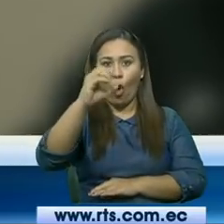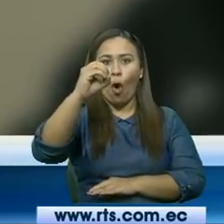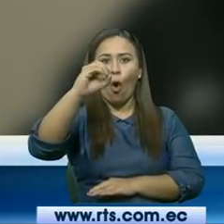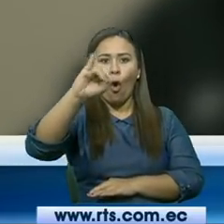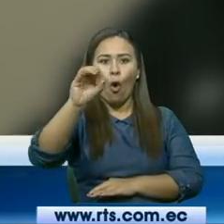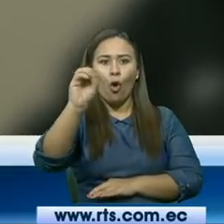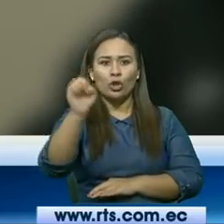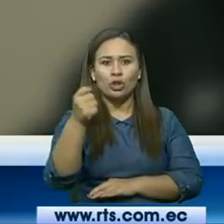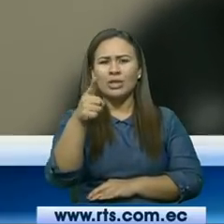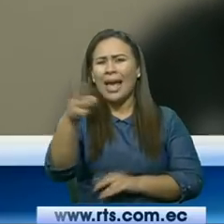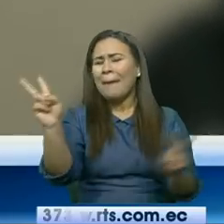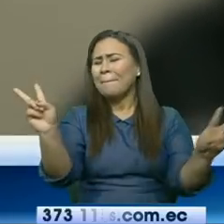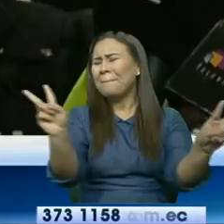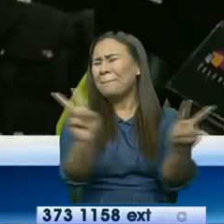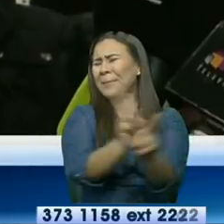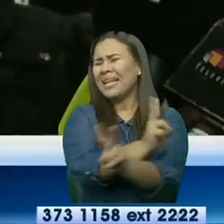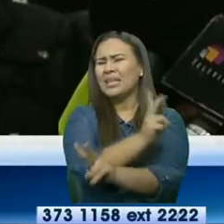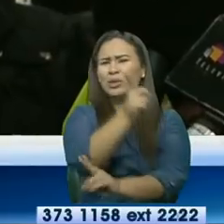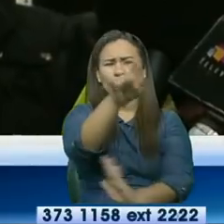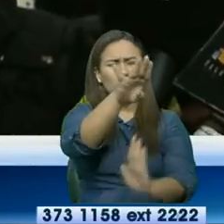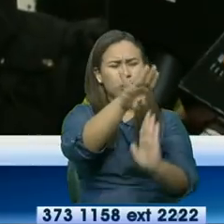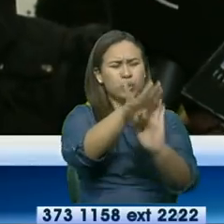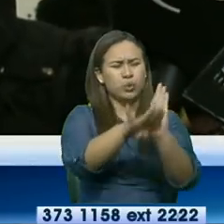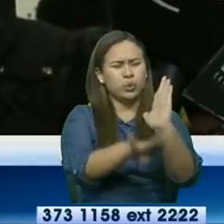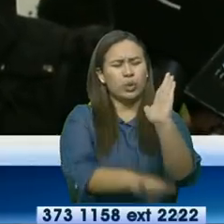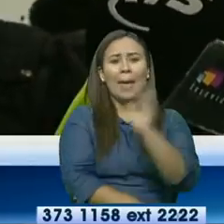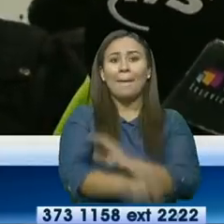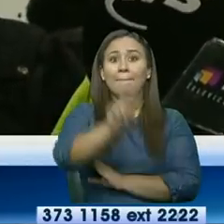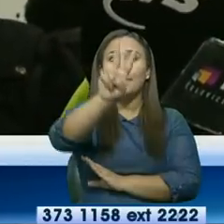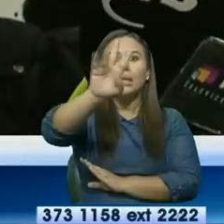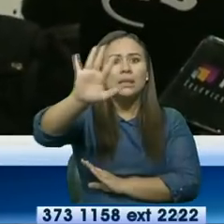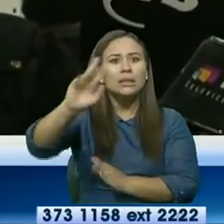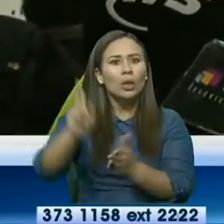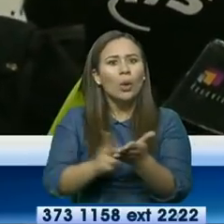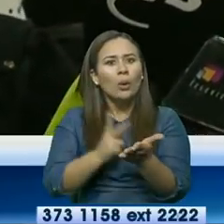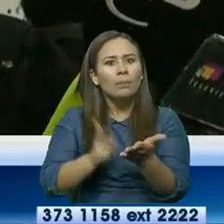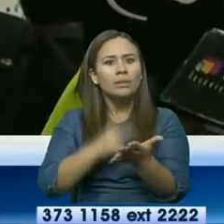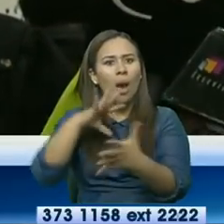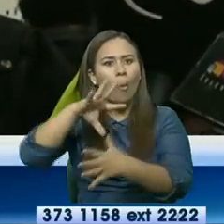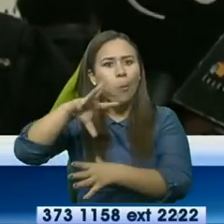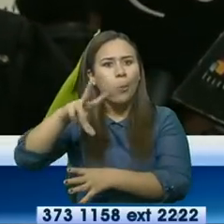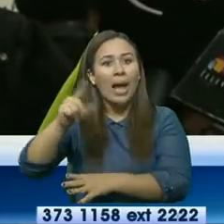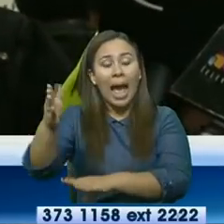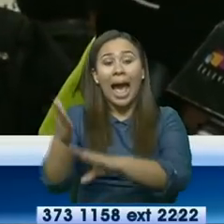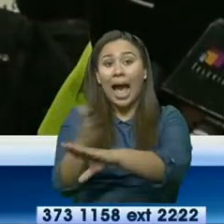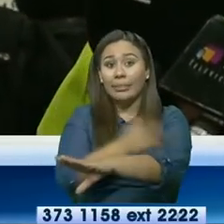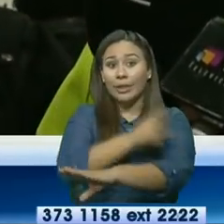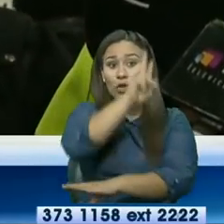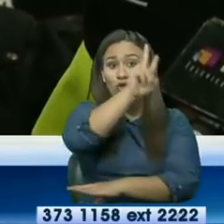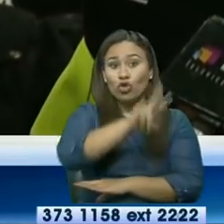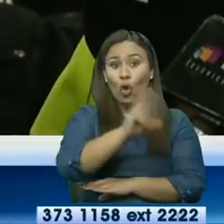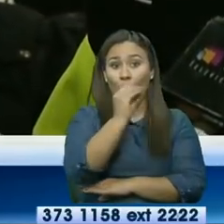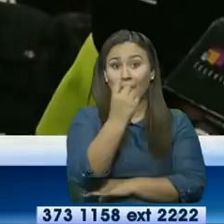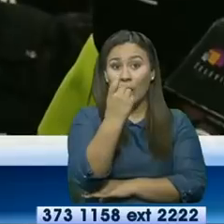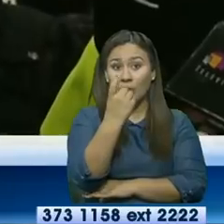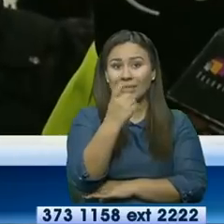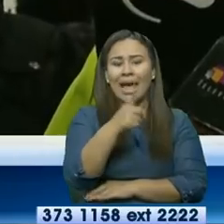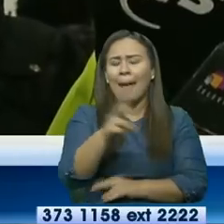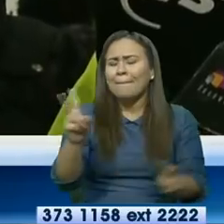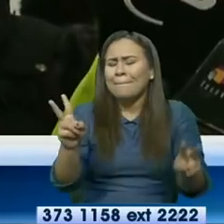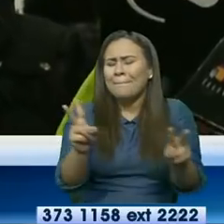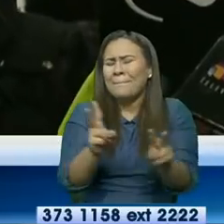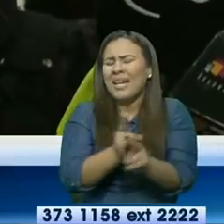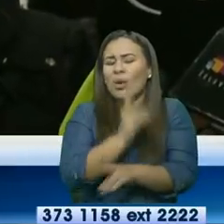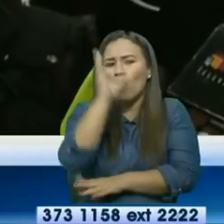amplio historial delictivo tiene 25 detenciones en el año 2011 fue uno de los más buscados por